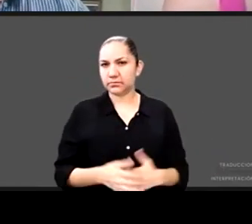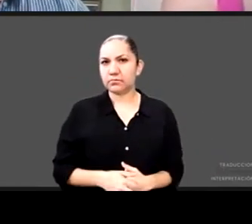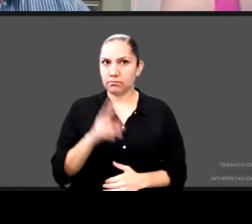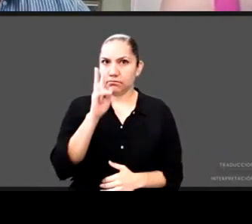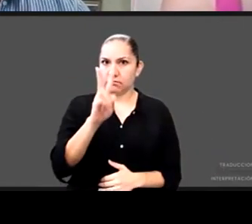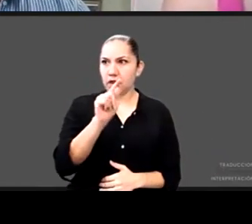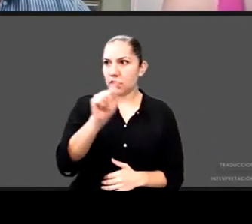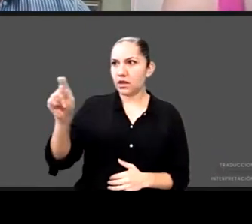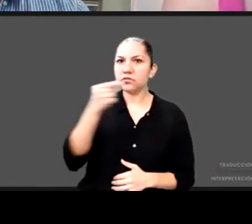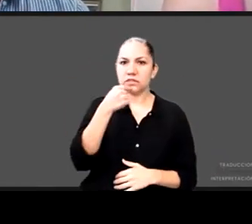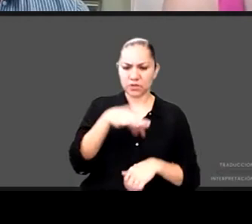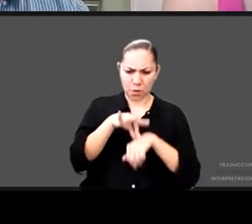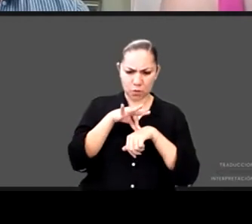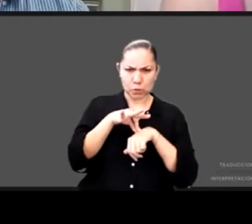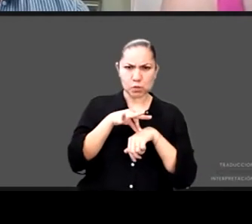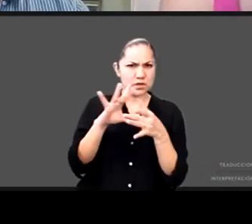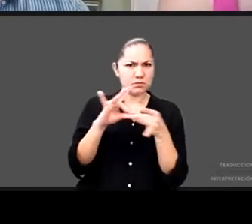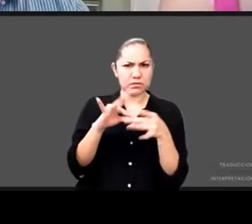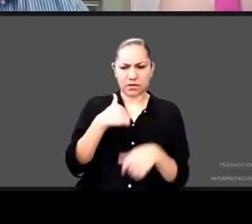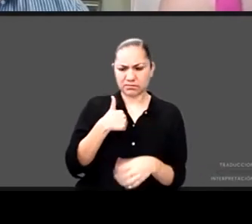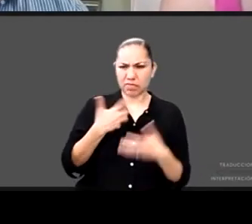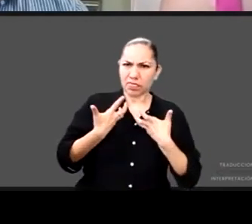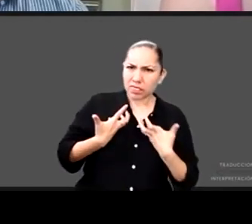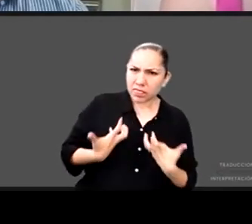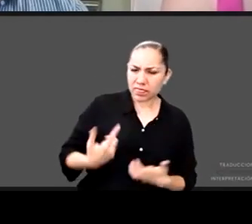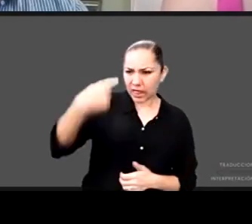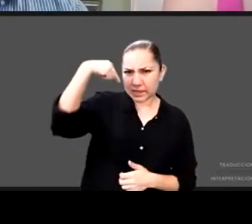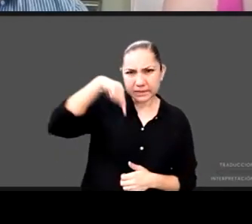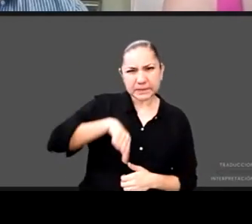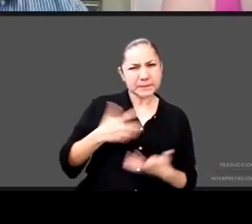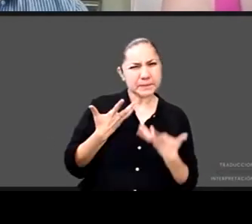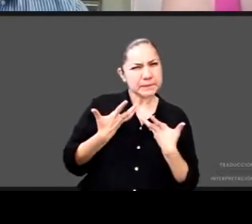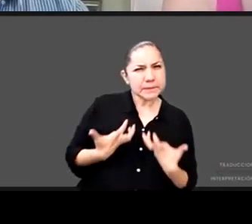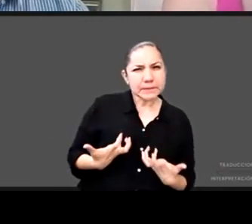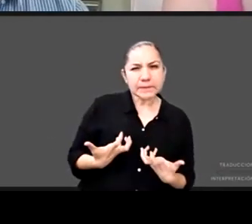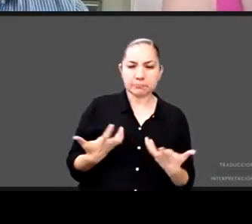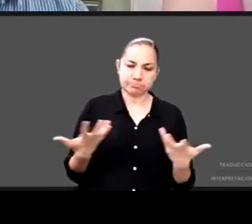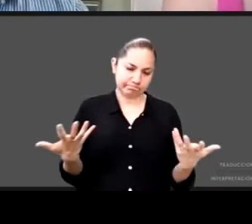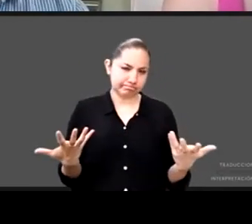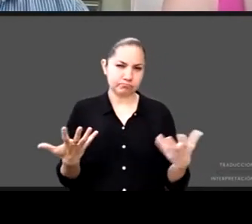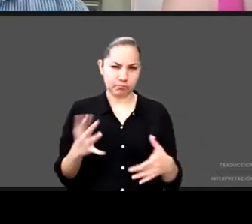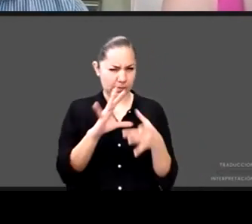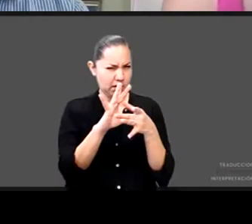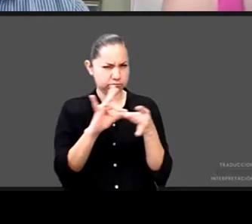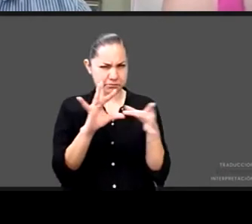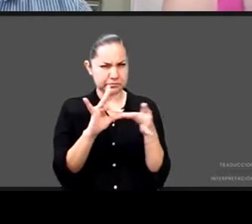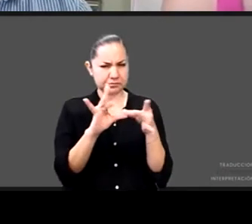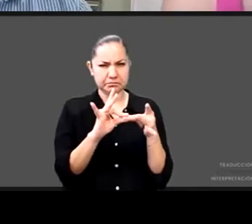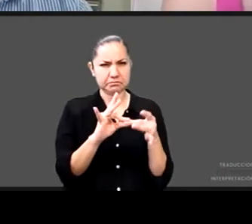niños y niñas y adolescentes en esta circunstancia. Nada más para el encuadre, decirles que yo creo que es